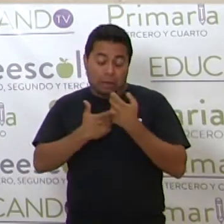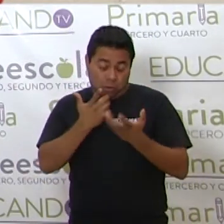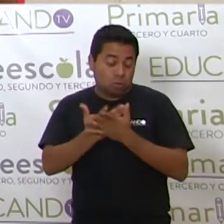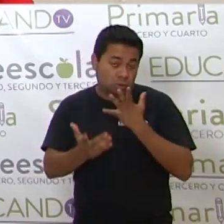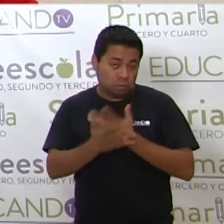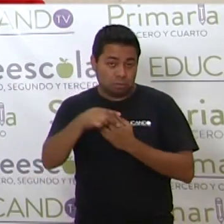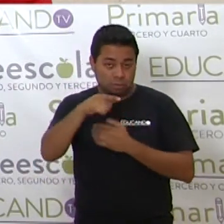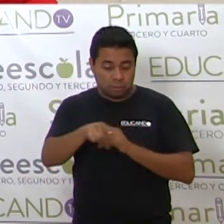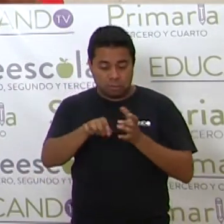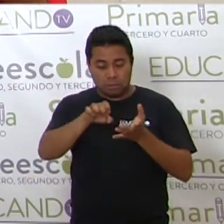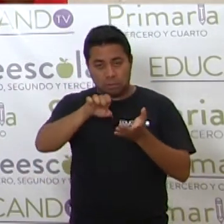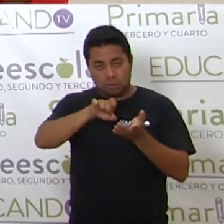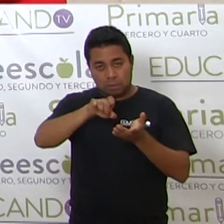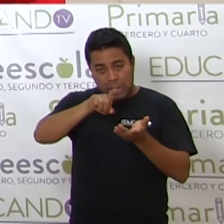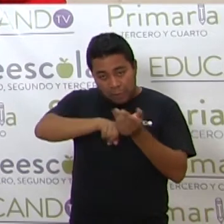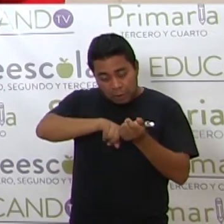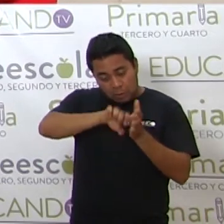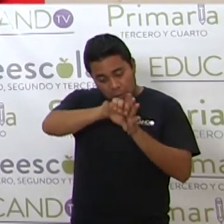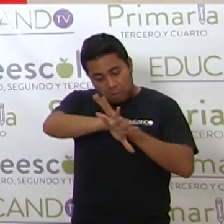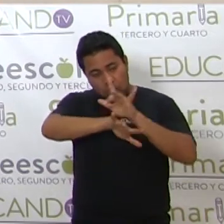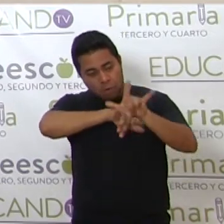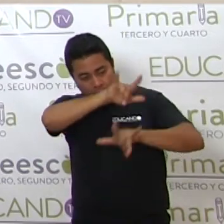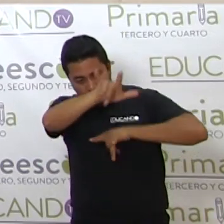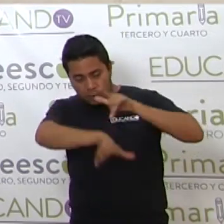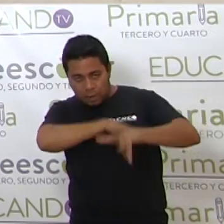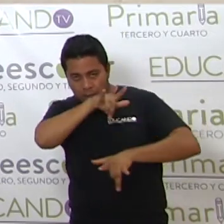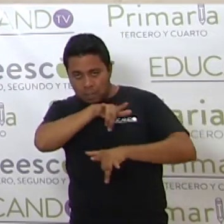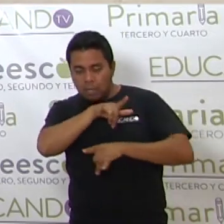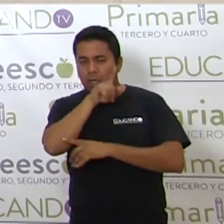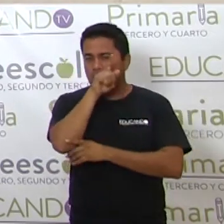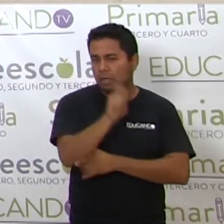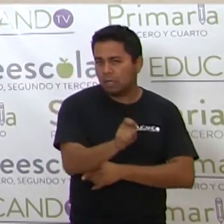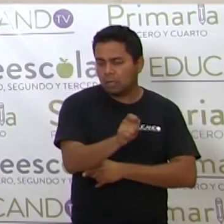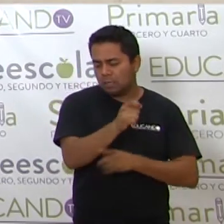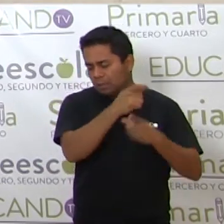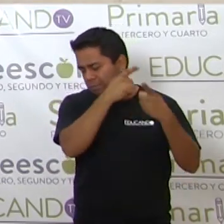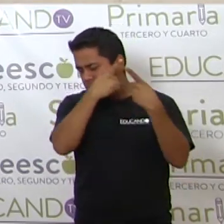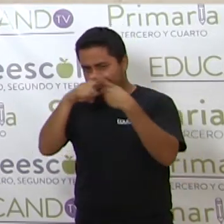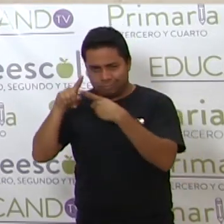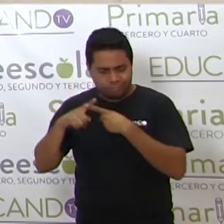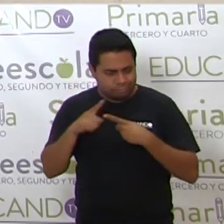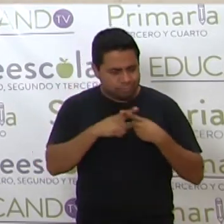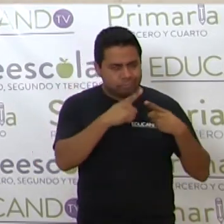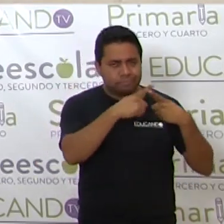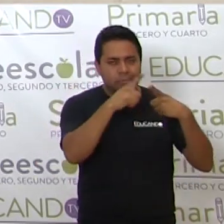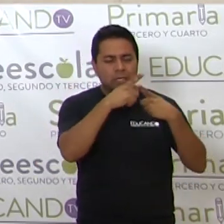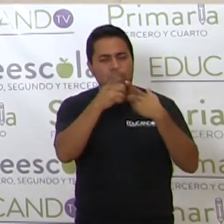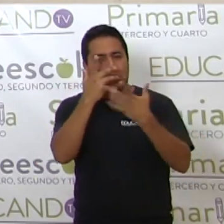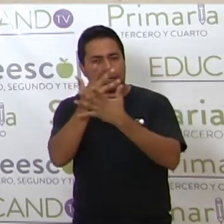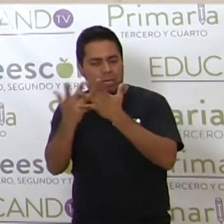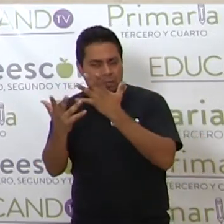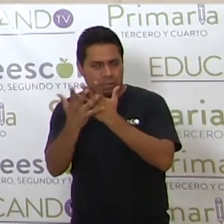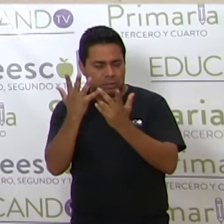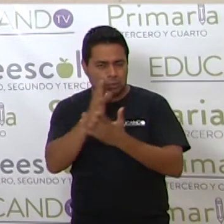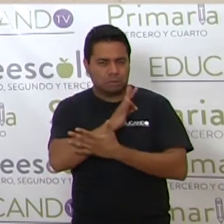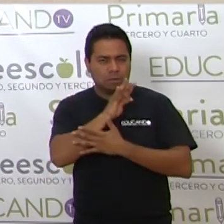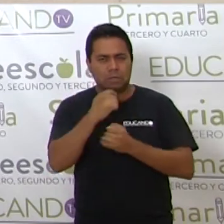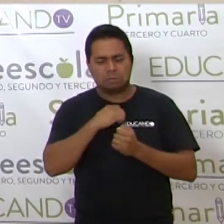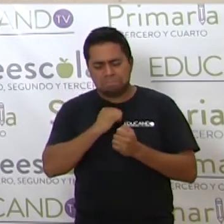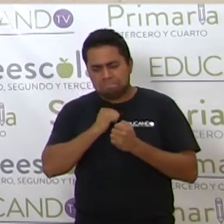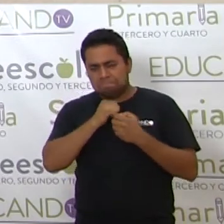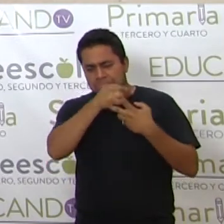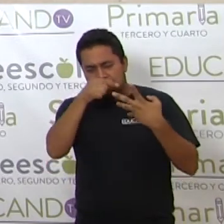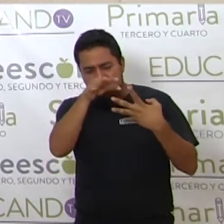en la feria también podemos realizar distintas acciones te voy a presentar algunas